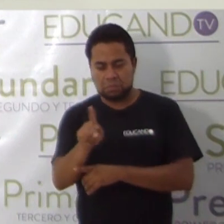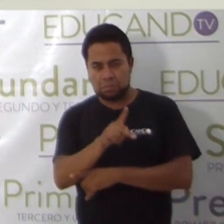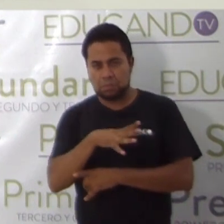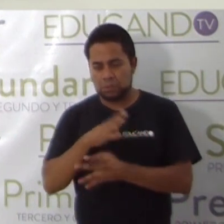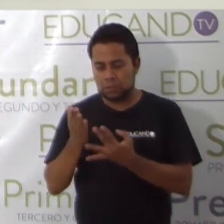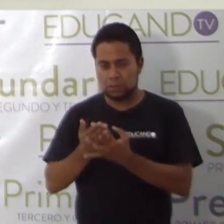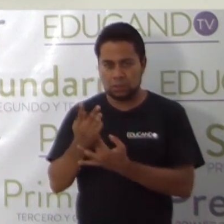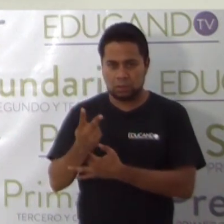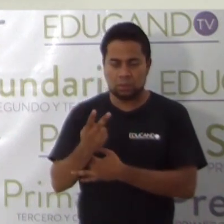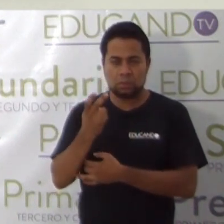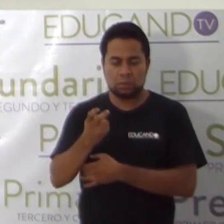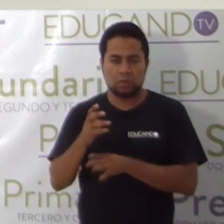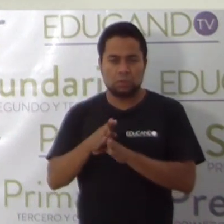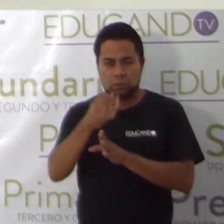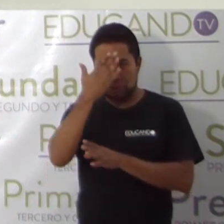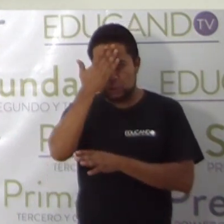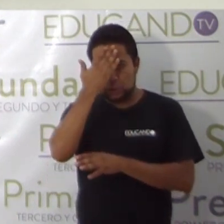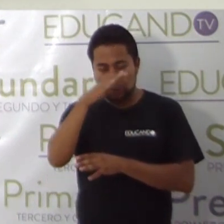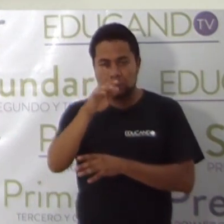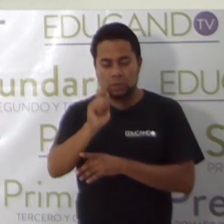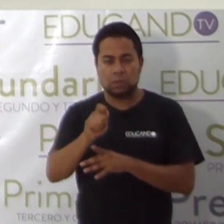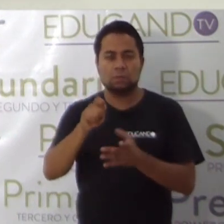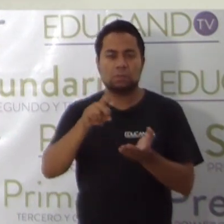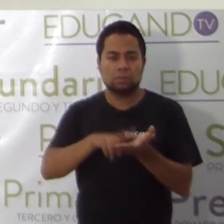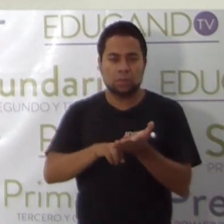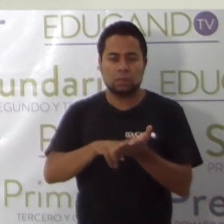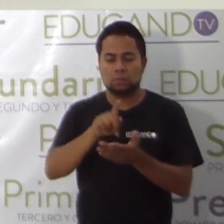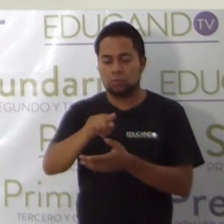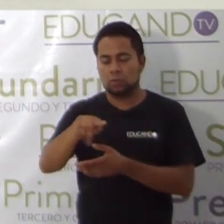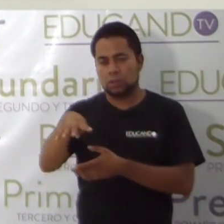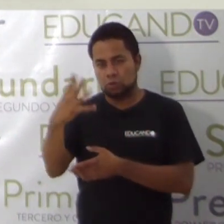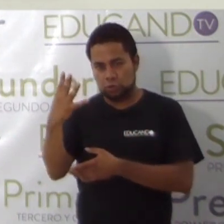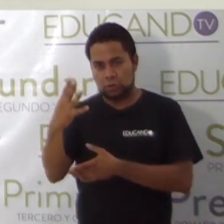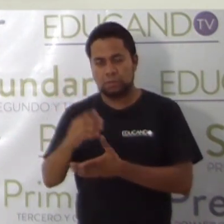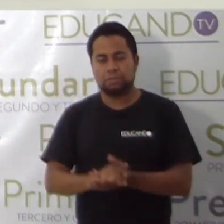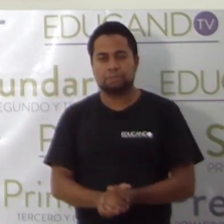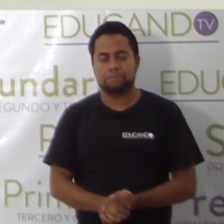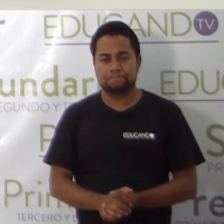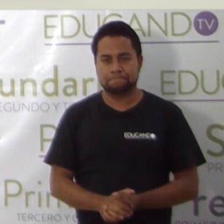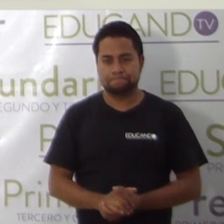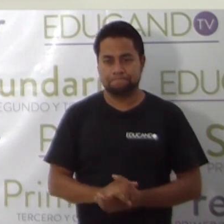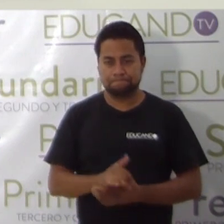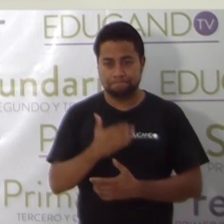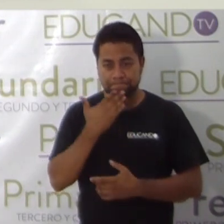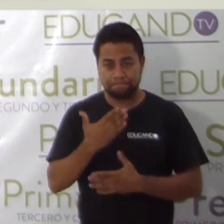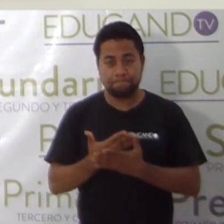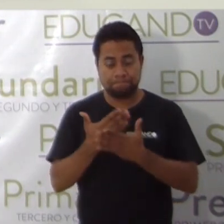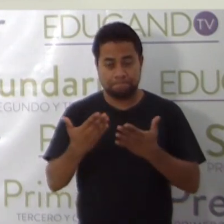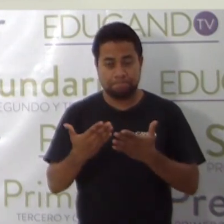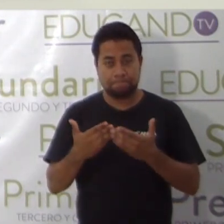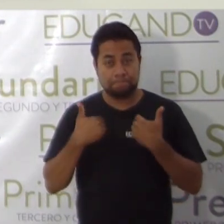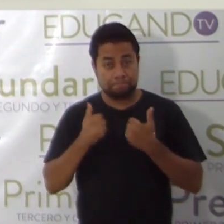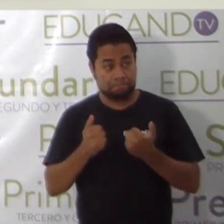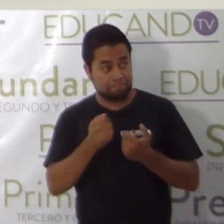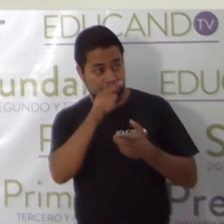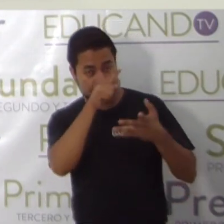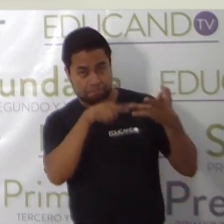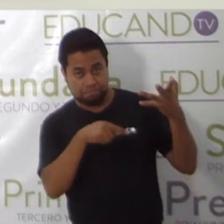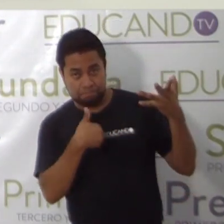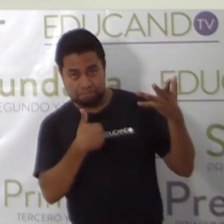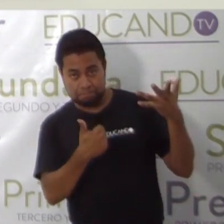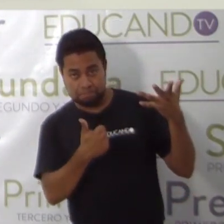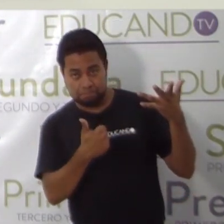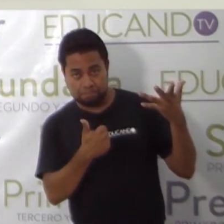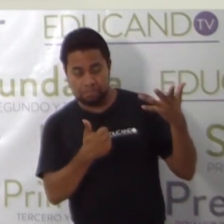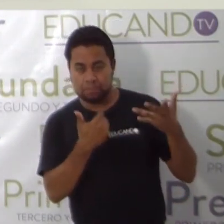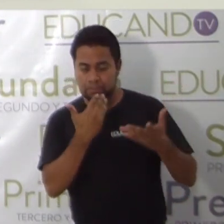2. Por lo tanto, sabemos que es punto 14, ¿sí? Vámonos ahora. ¿Entendieron todo esto? ¿Sí?